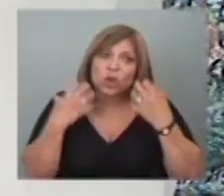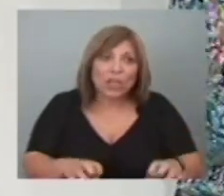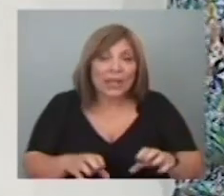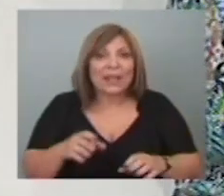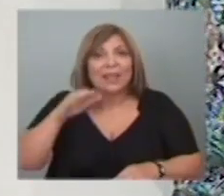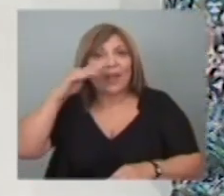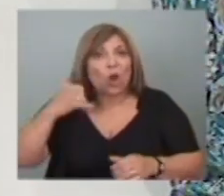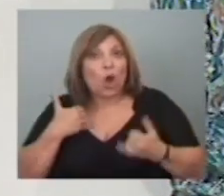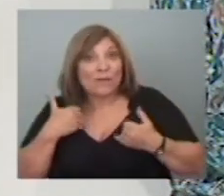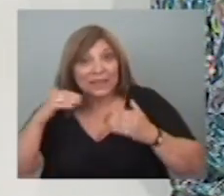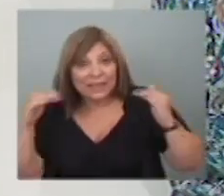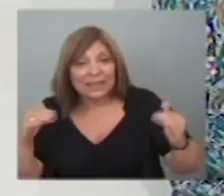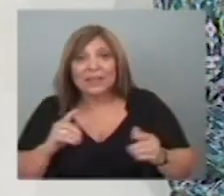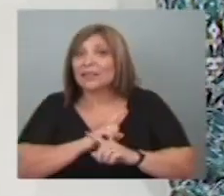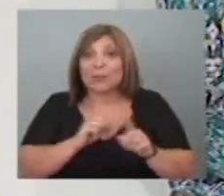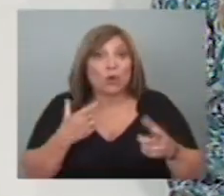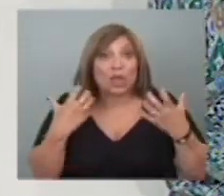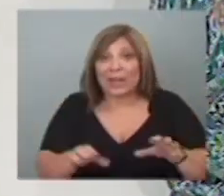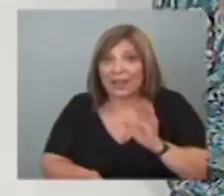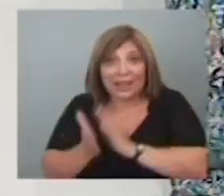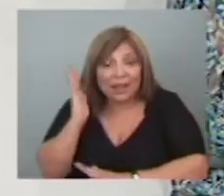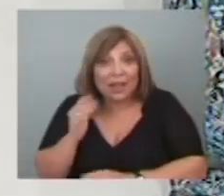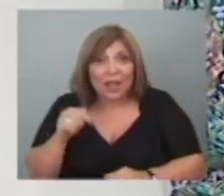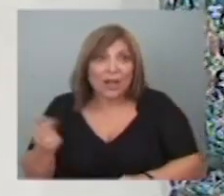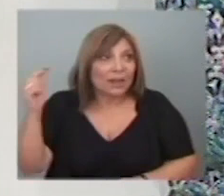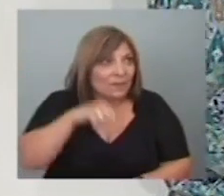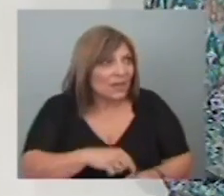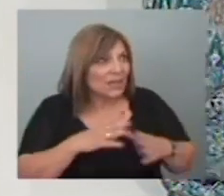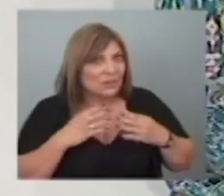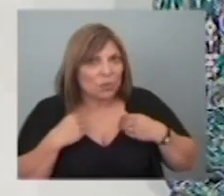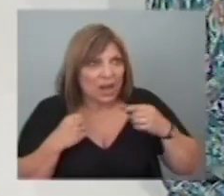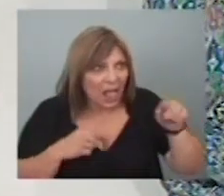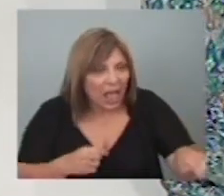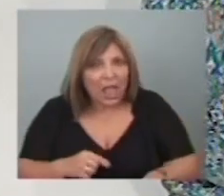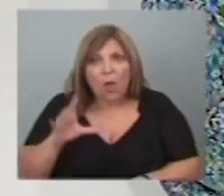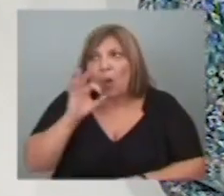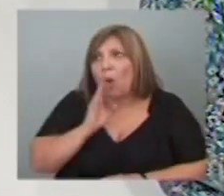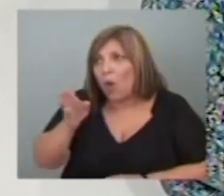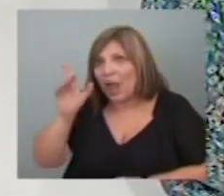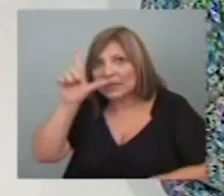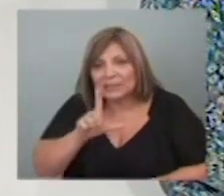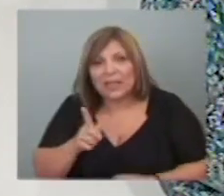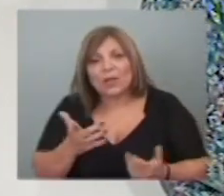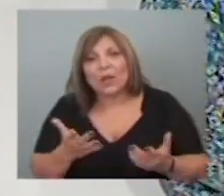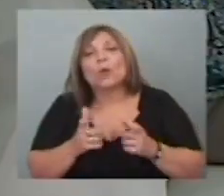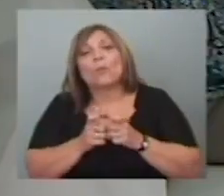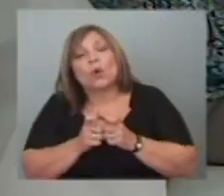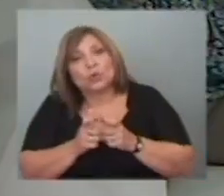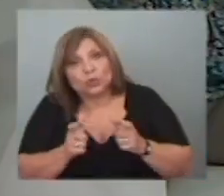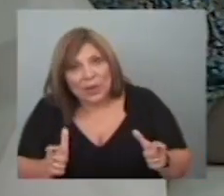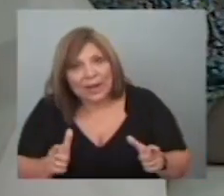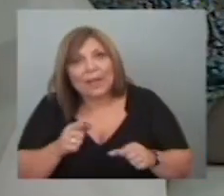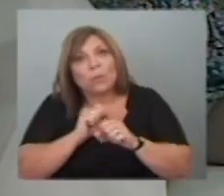como quizás tampoco participaron en la de irse, y vienen y tienen que ir a la escuela aquí, tienen que ir al liceo? Sí, por suerte se